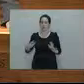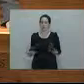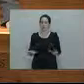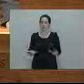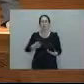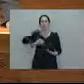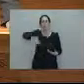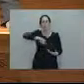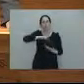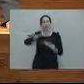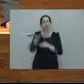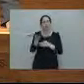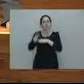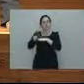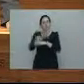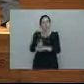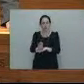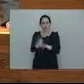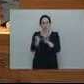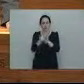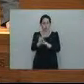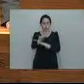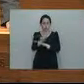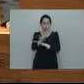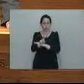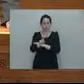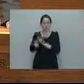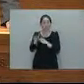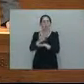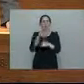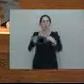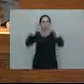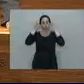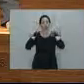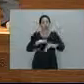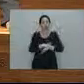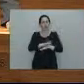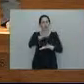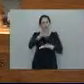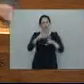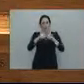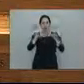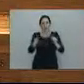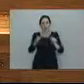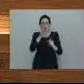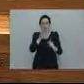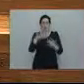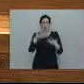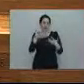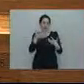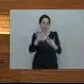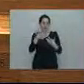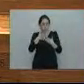planteamos en el punto primero que el Consejo de Gobierno del Principado de Asturias incorpore la lucha contra la pobreza energética entre